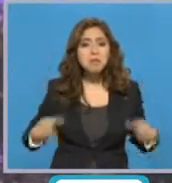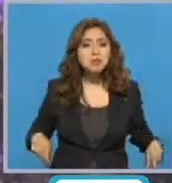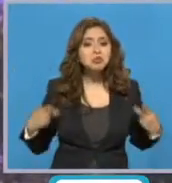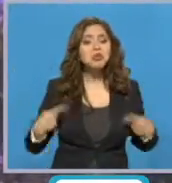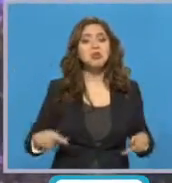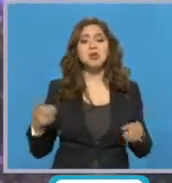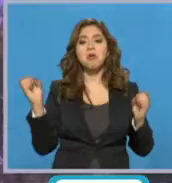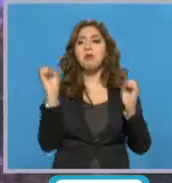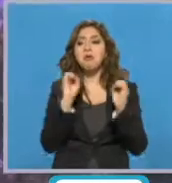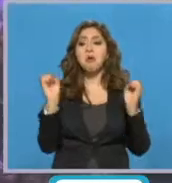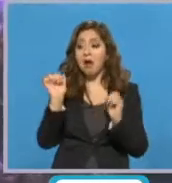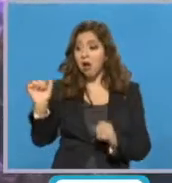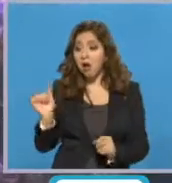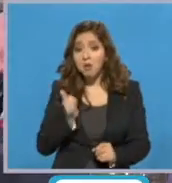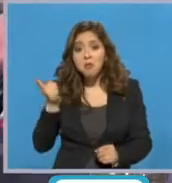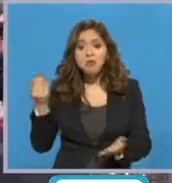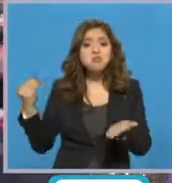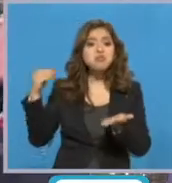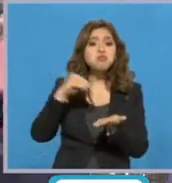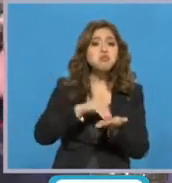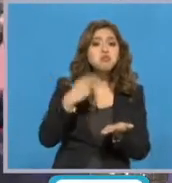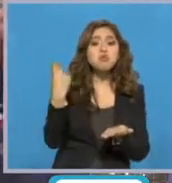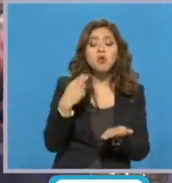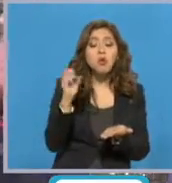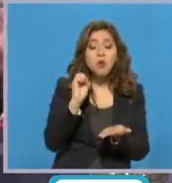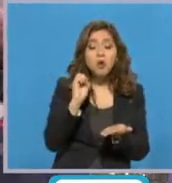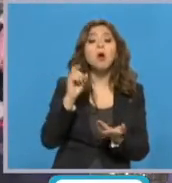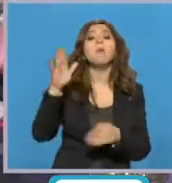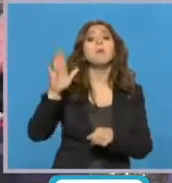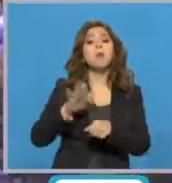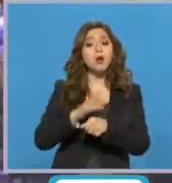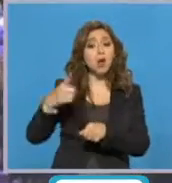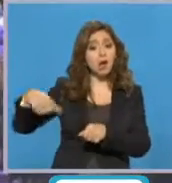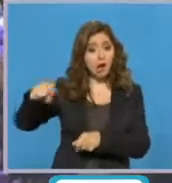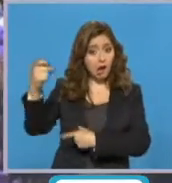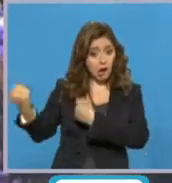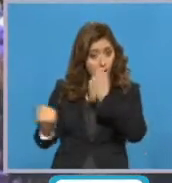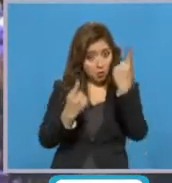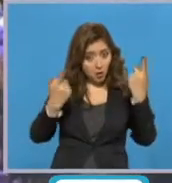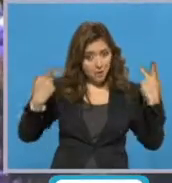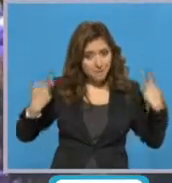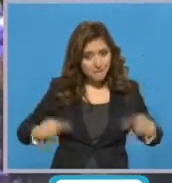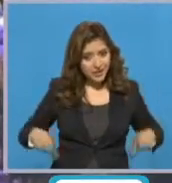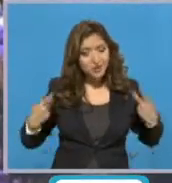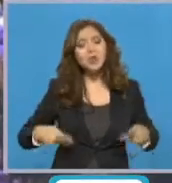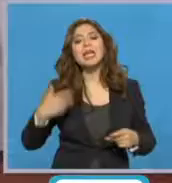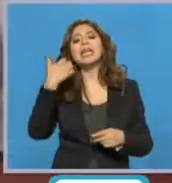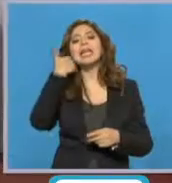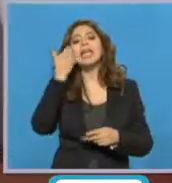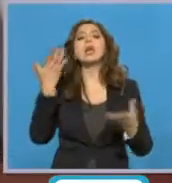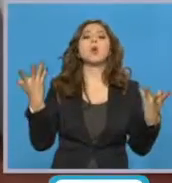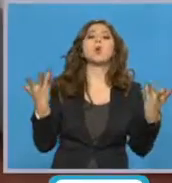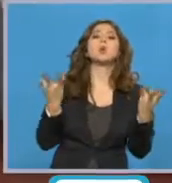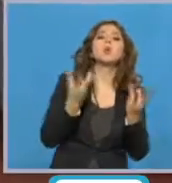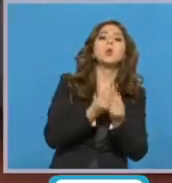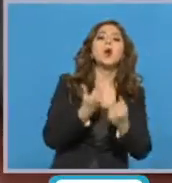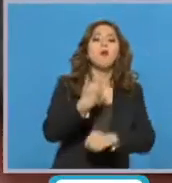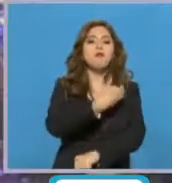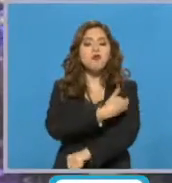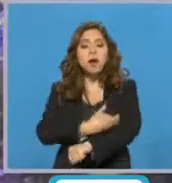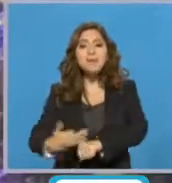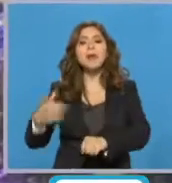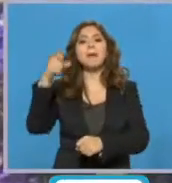no la aprovecha, porque la mayor parte de las personas que querían formar una familia bajo un